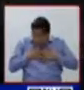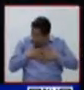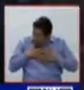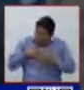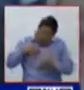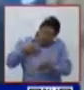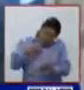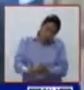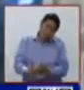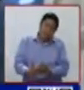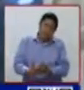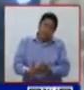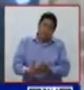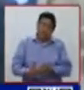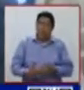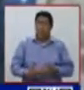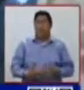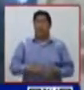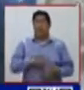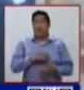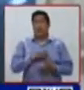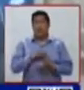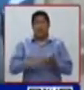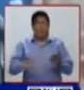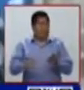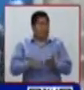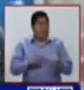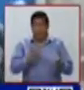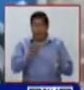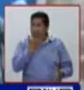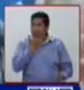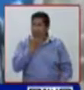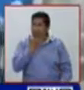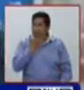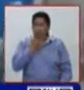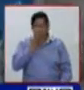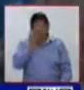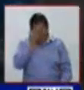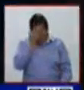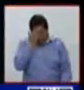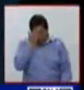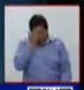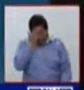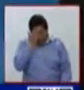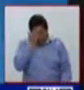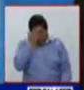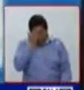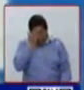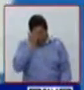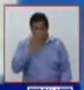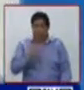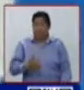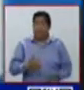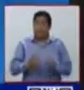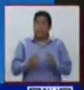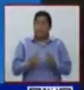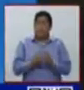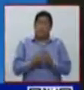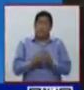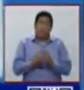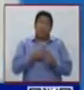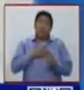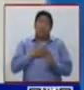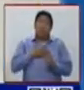caerse. Está en estado crítico, mi hermano está en terapia intensiva. La mi mamá está